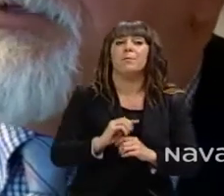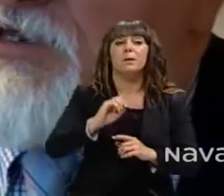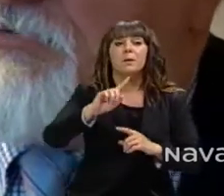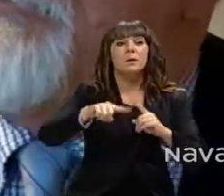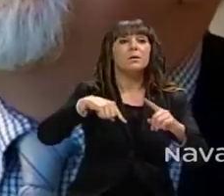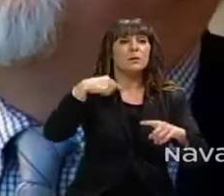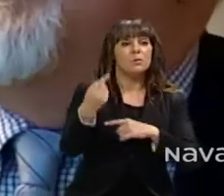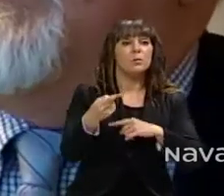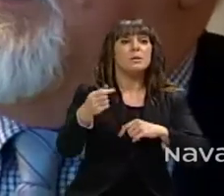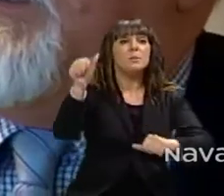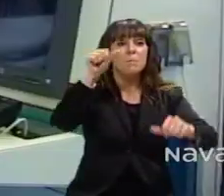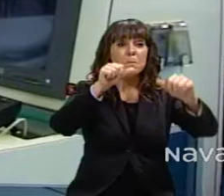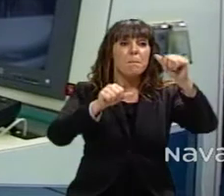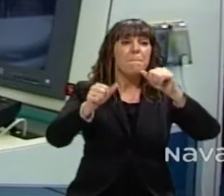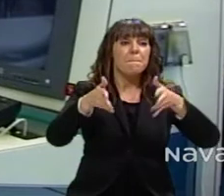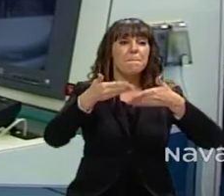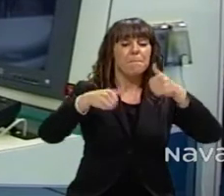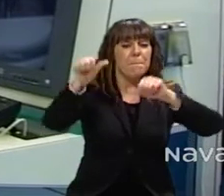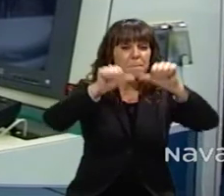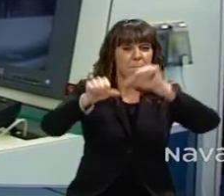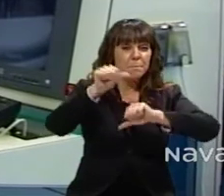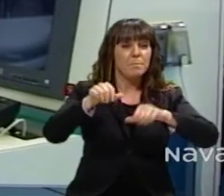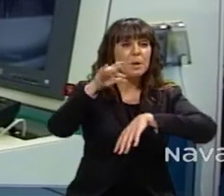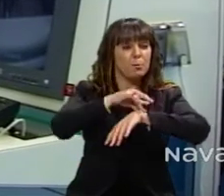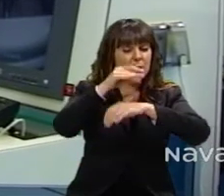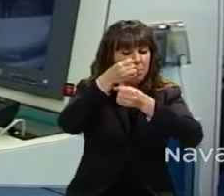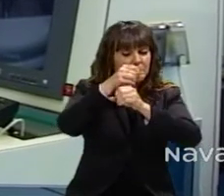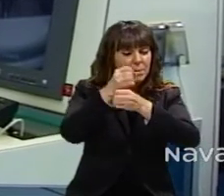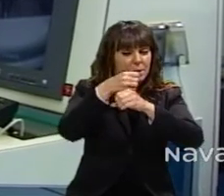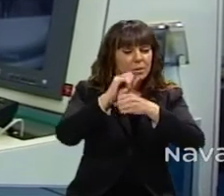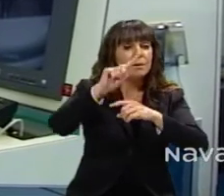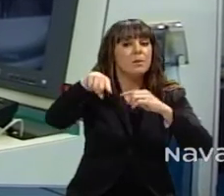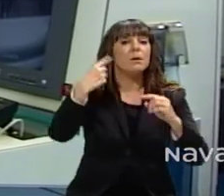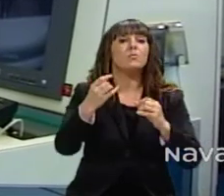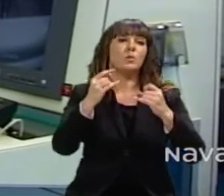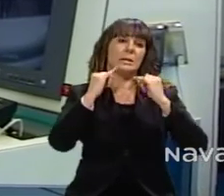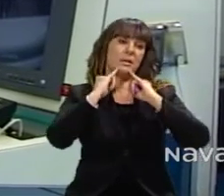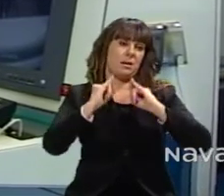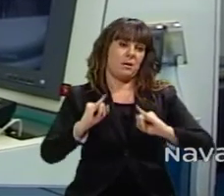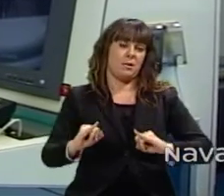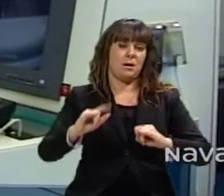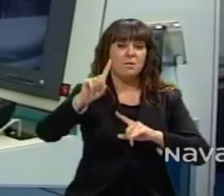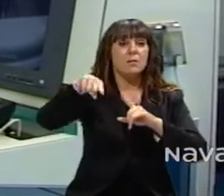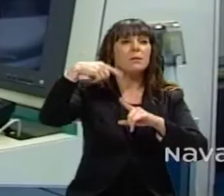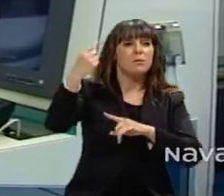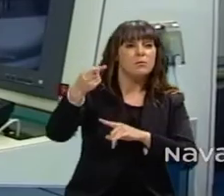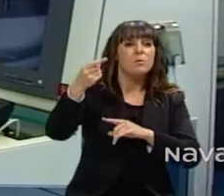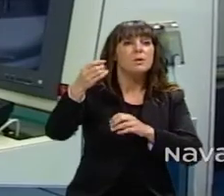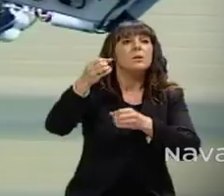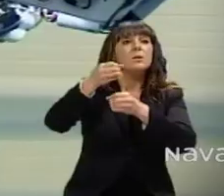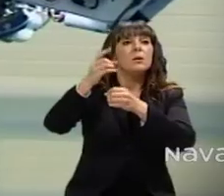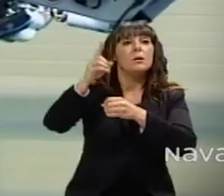la biomedicina, el sector de la energía y el aeroespacial. Esos son los sectores,